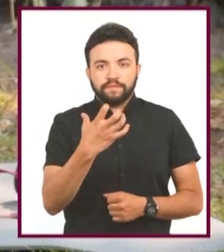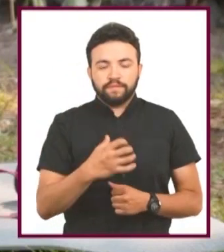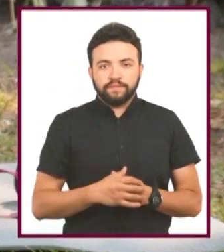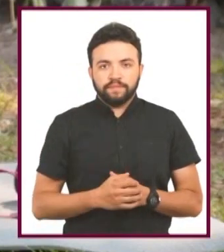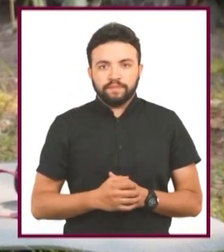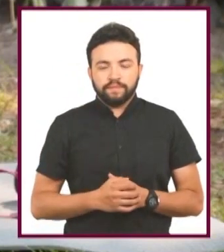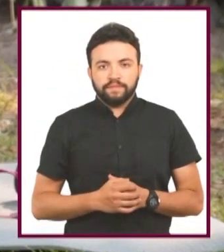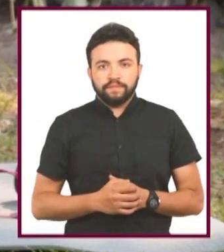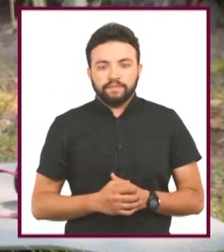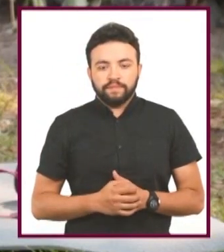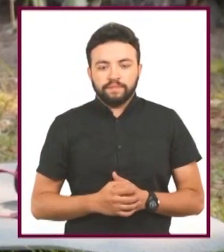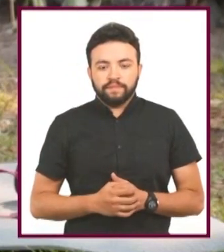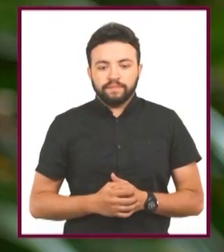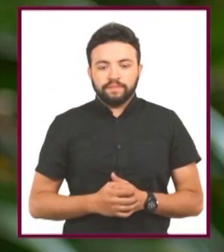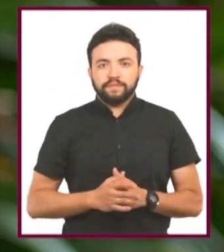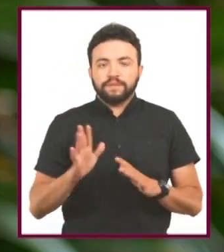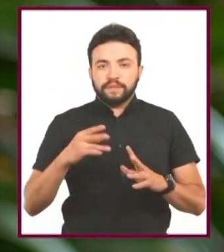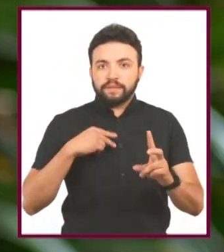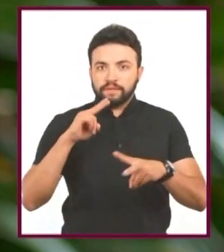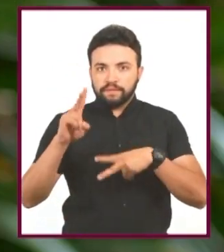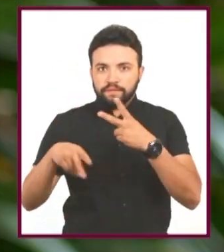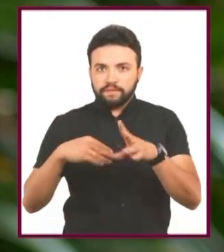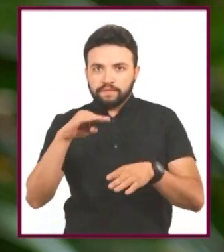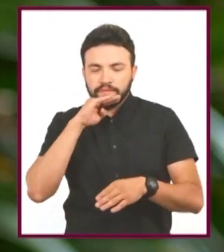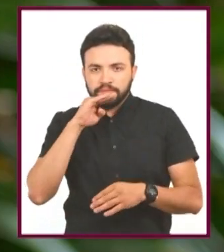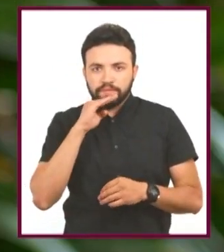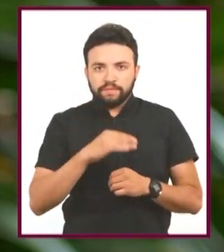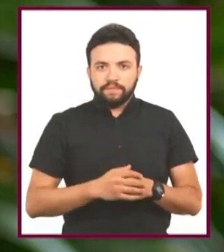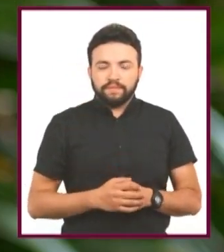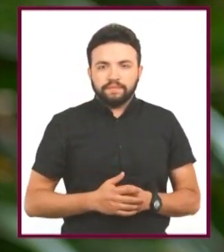pasó con las tortillas? ¡Ya voy, mamá!